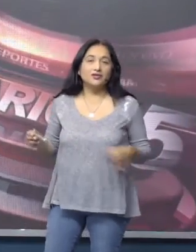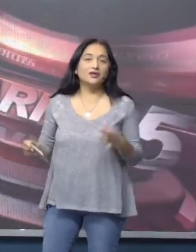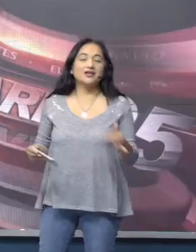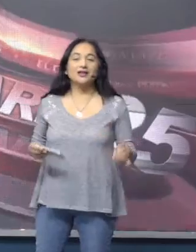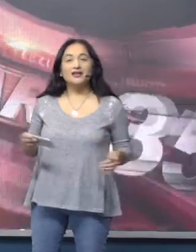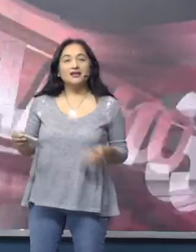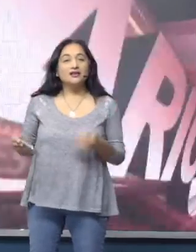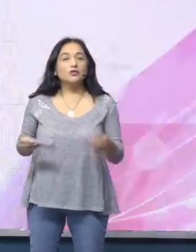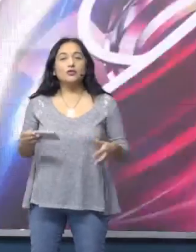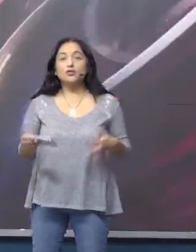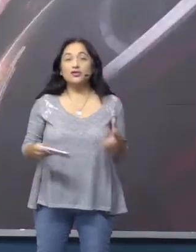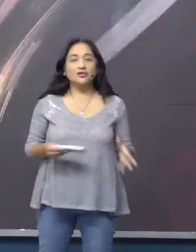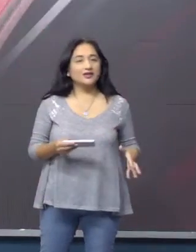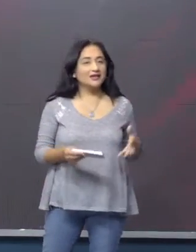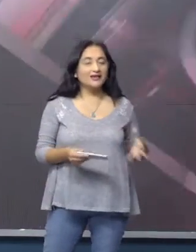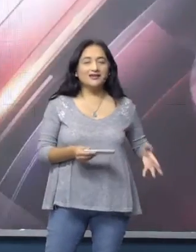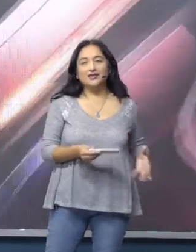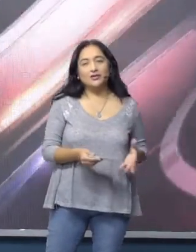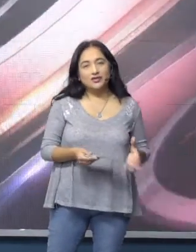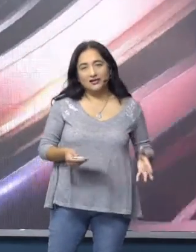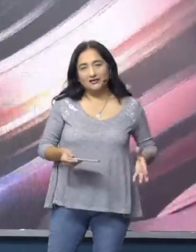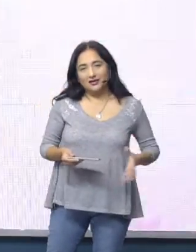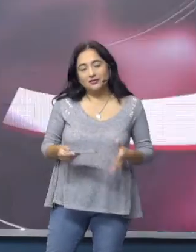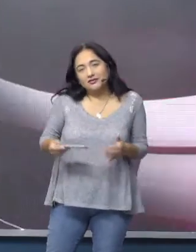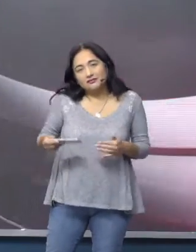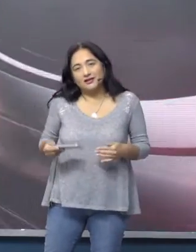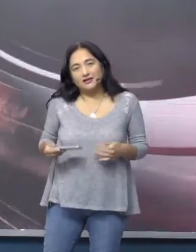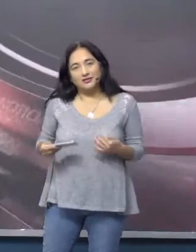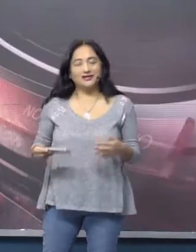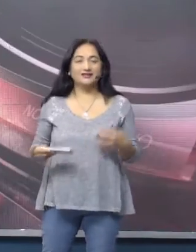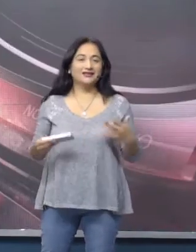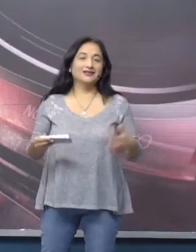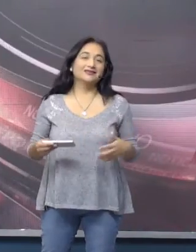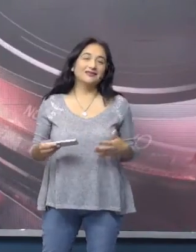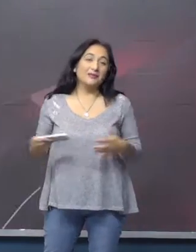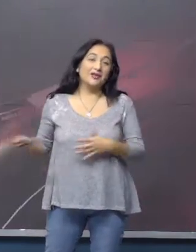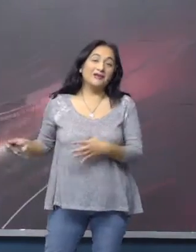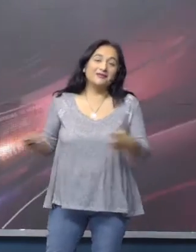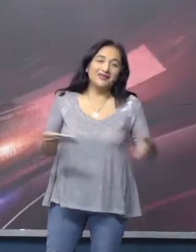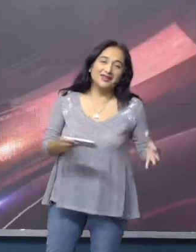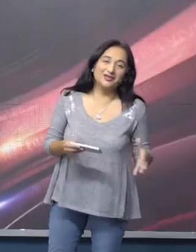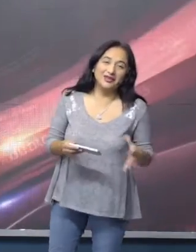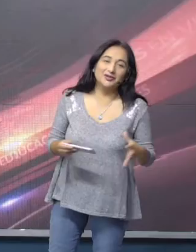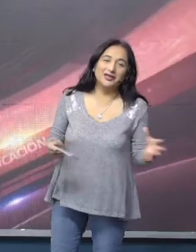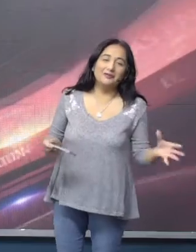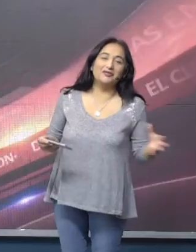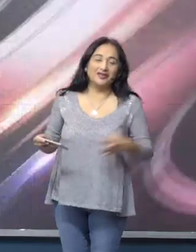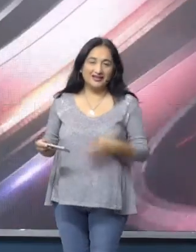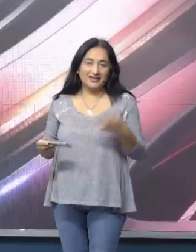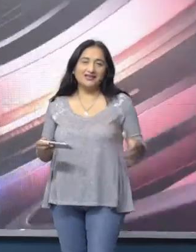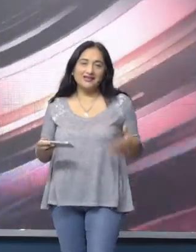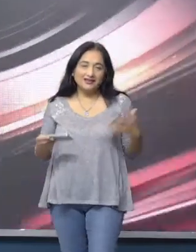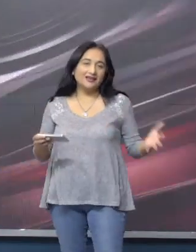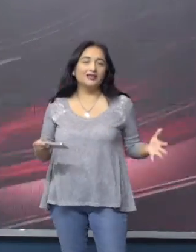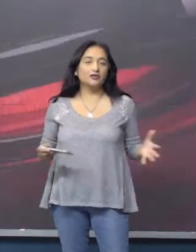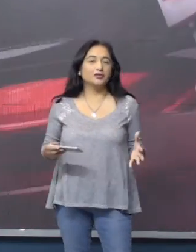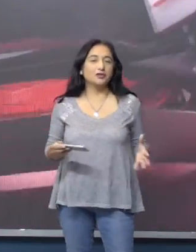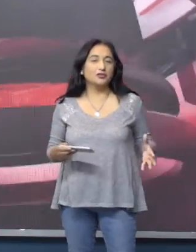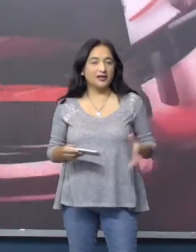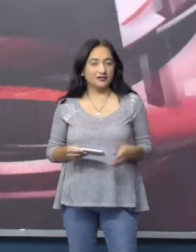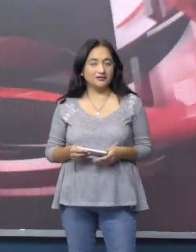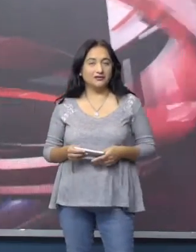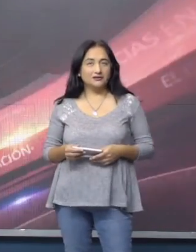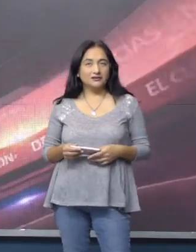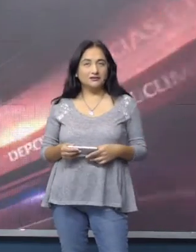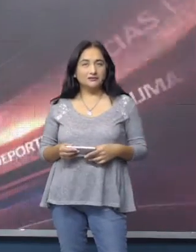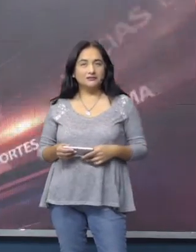cubiertos y no haya ningún curso que se quede sin docente, ¿no? Digamos, después de haber estado tanto tiempo fuera de clases, tener todo eso